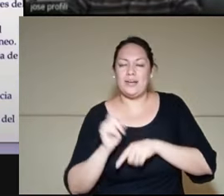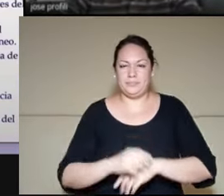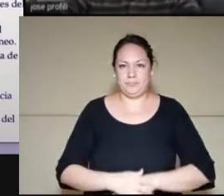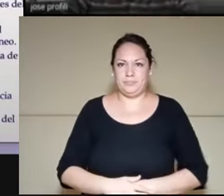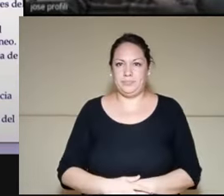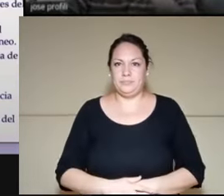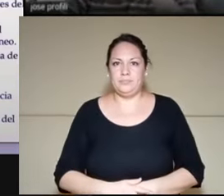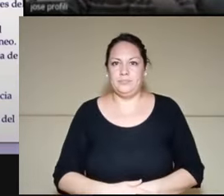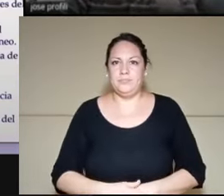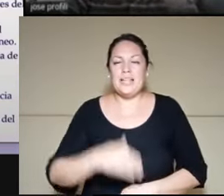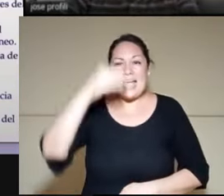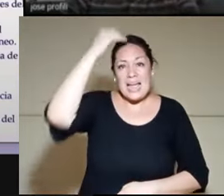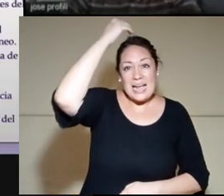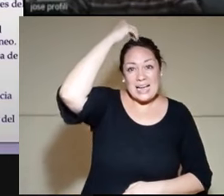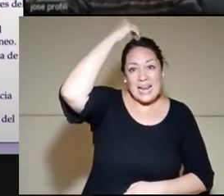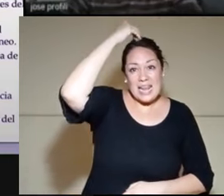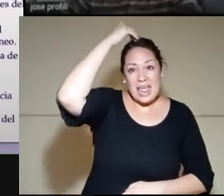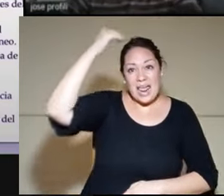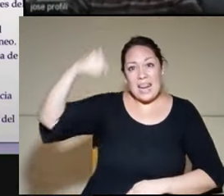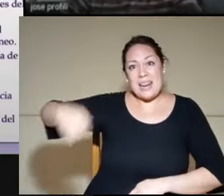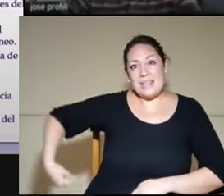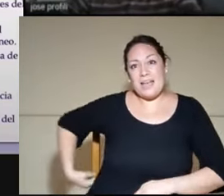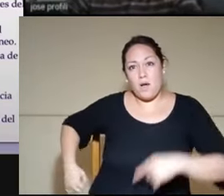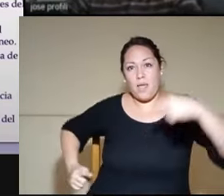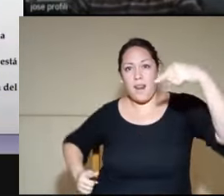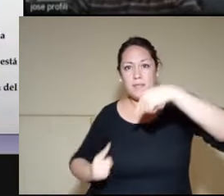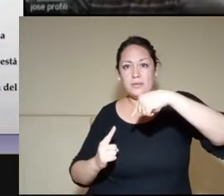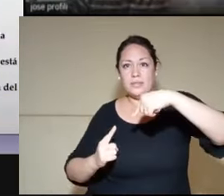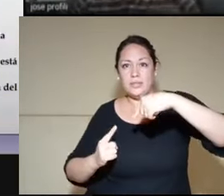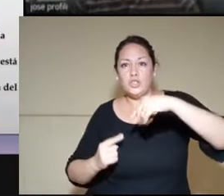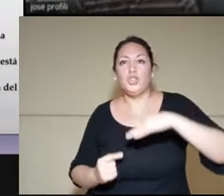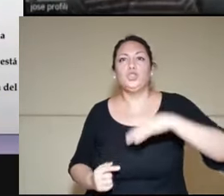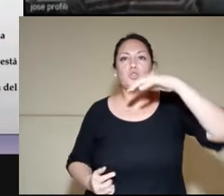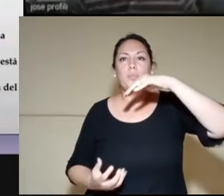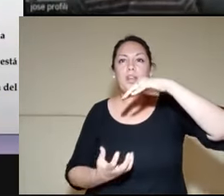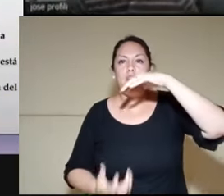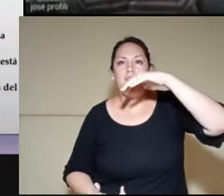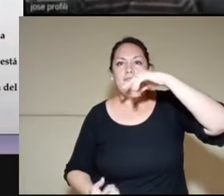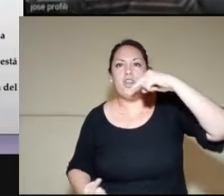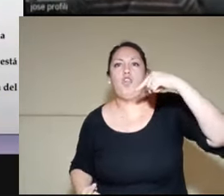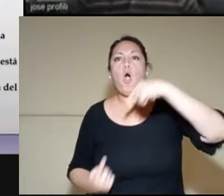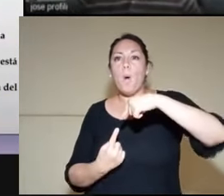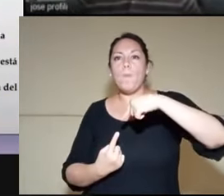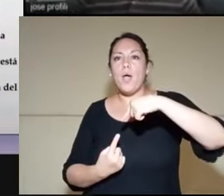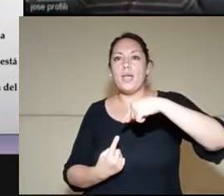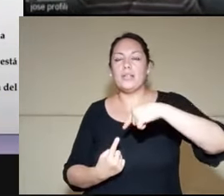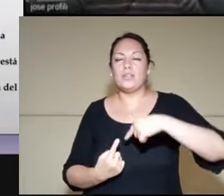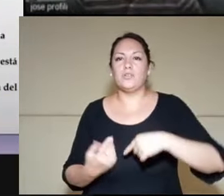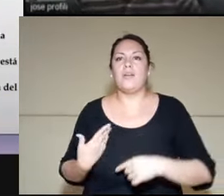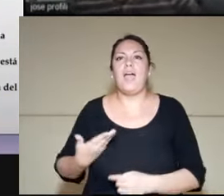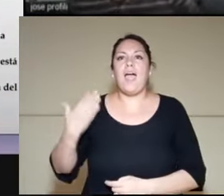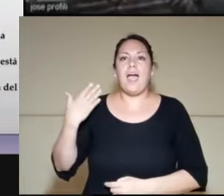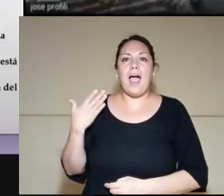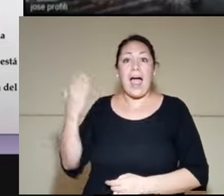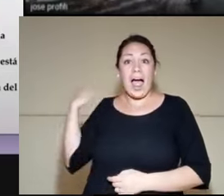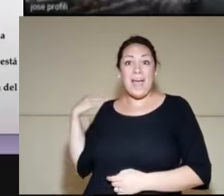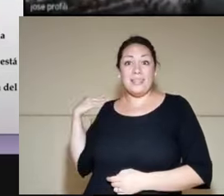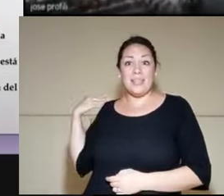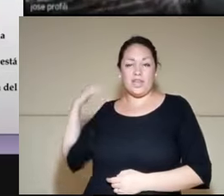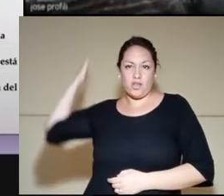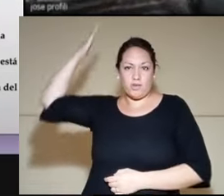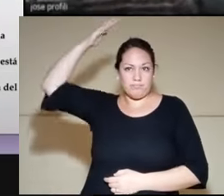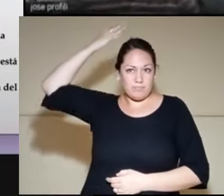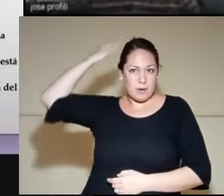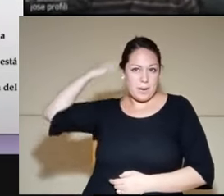¿Sí? Entonces, craneal es lo opuesto a caudal, superior es lo opuesto a inferior, anterior, bueno, se los